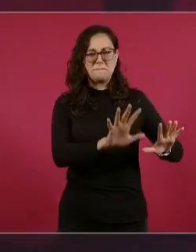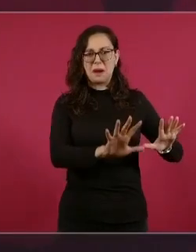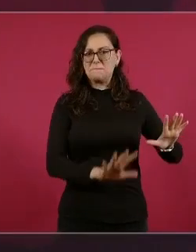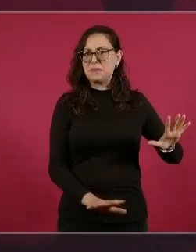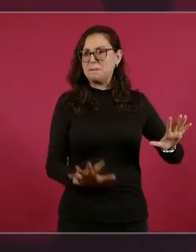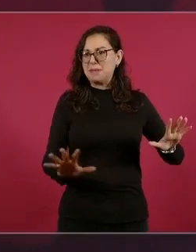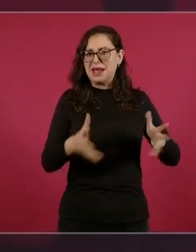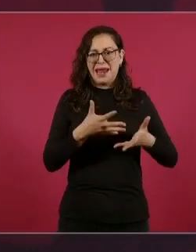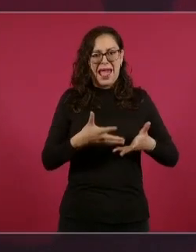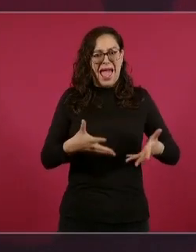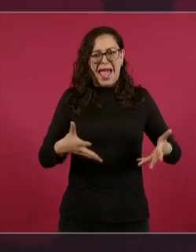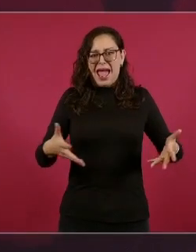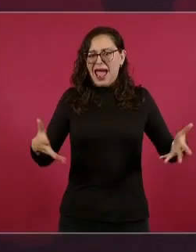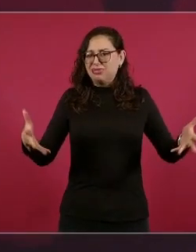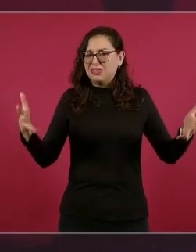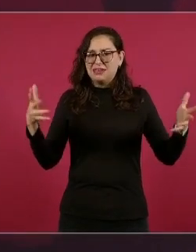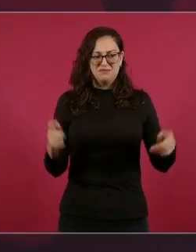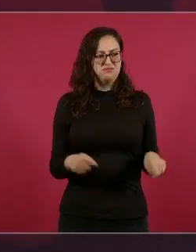terrenos,